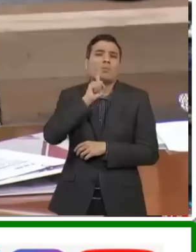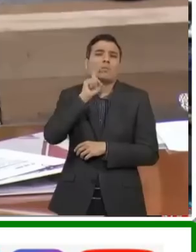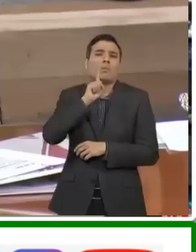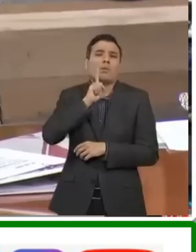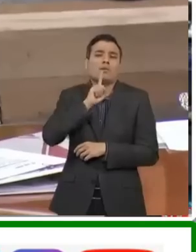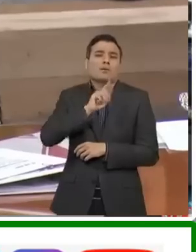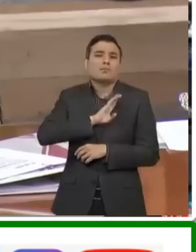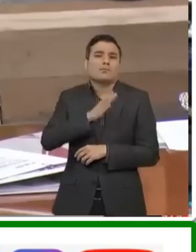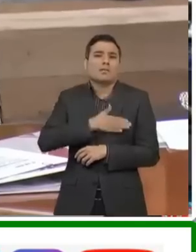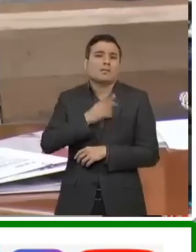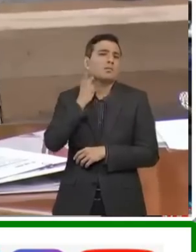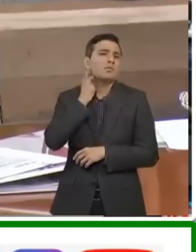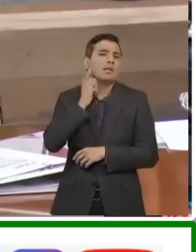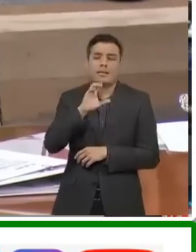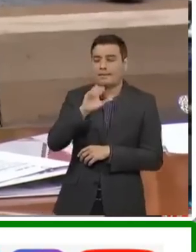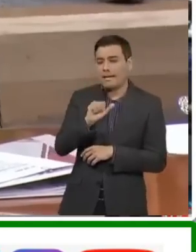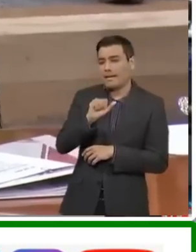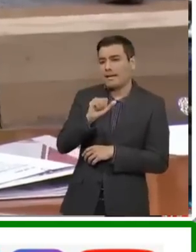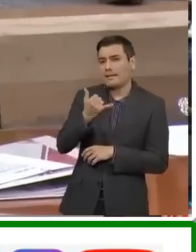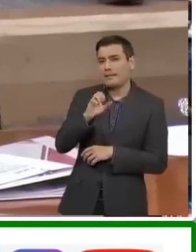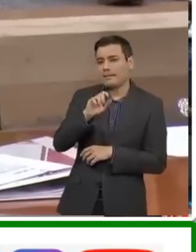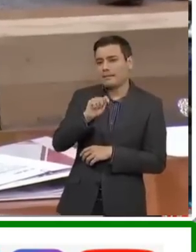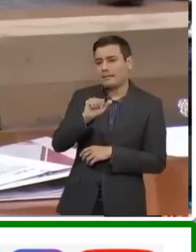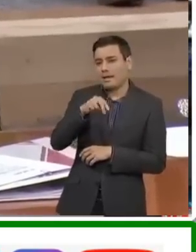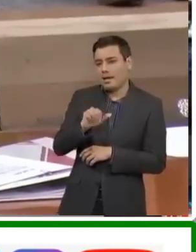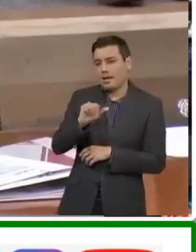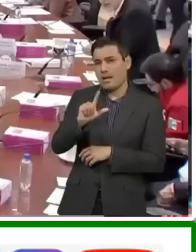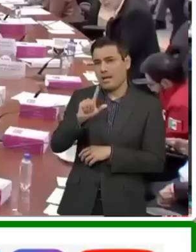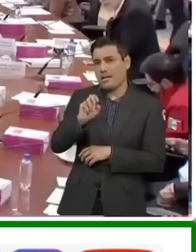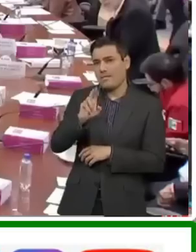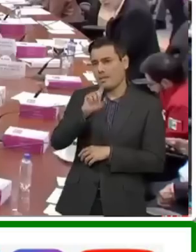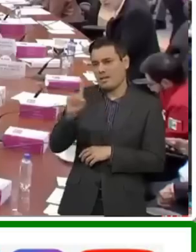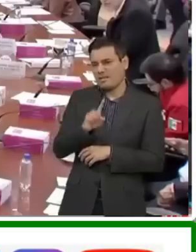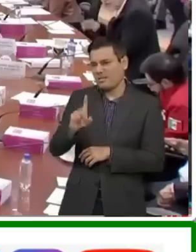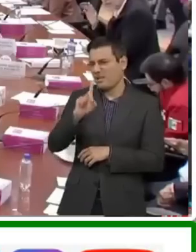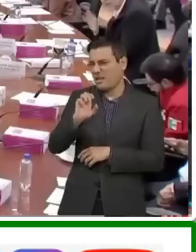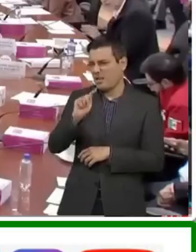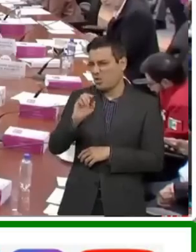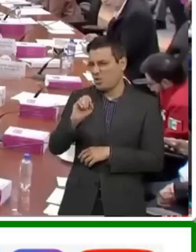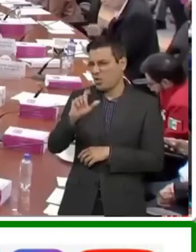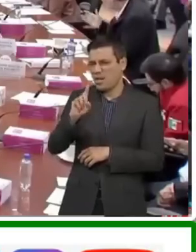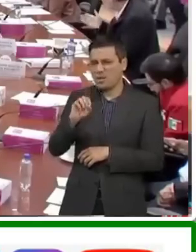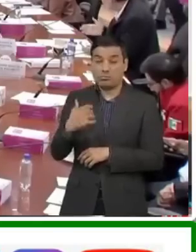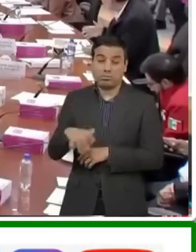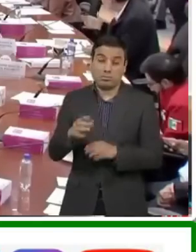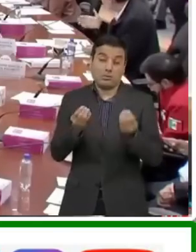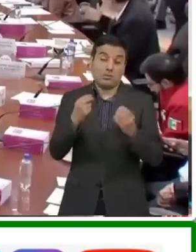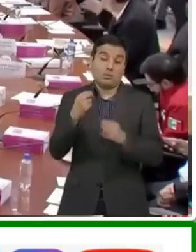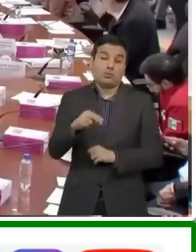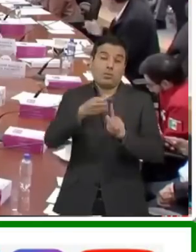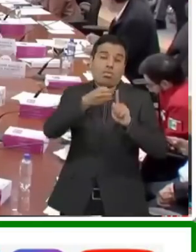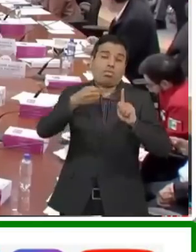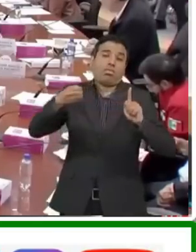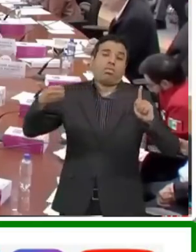la diputada Cayetana Álvarez de Toledo, creo que se apellida, y tiene más apellidos que me disculparán que no me lo sepa, pero